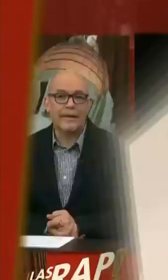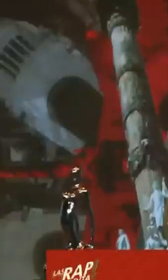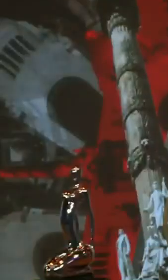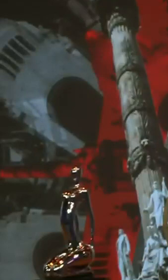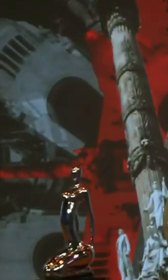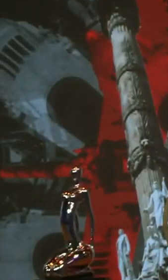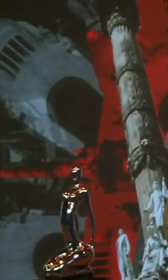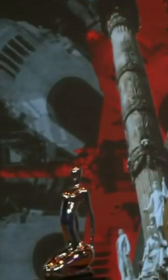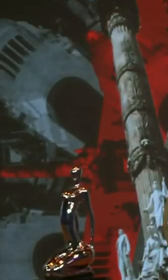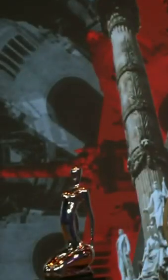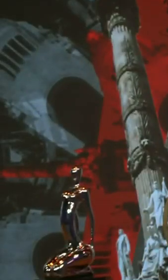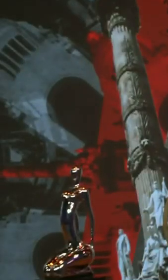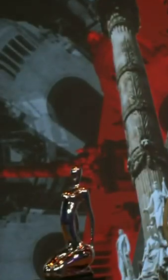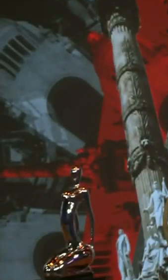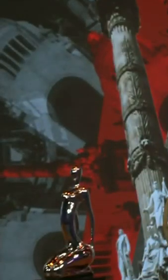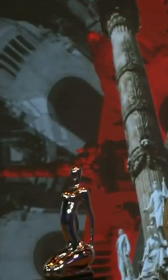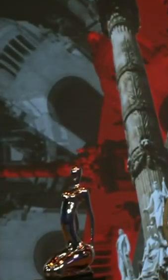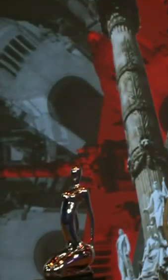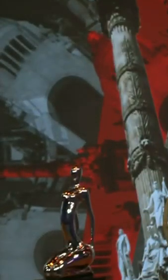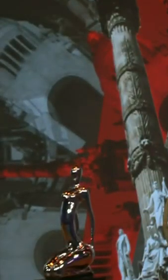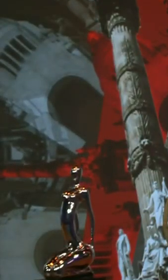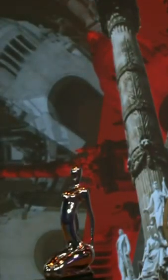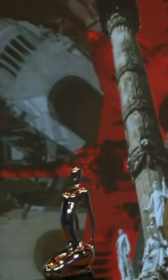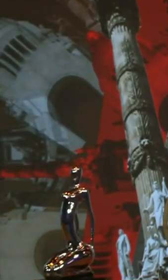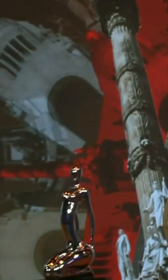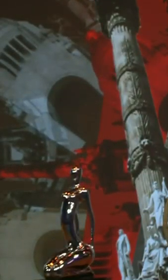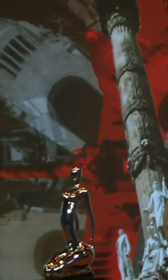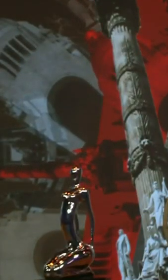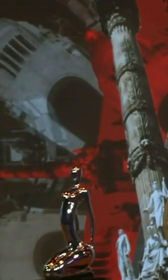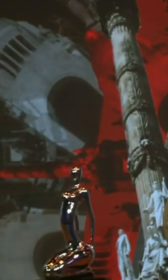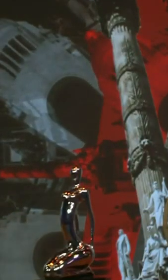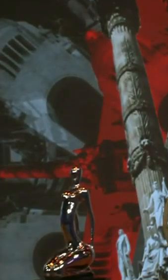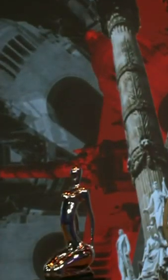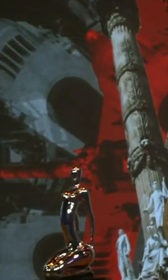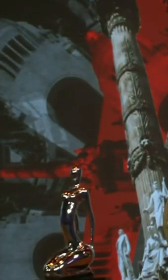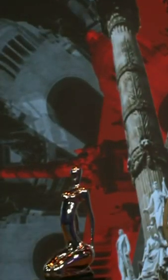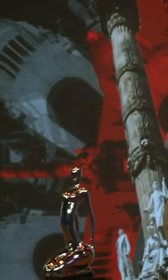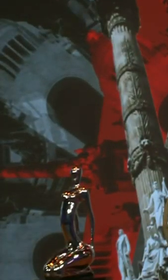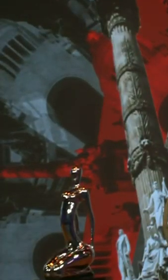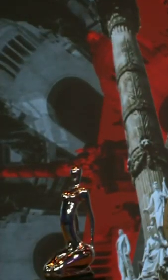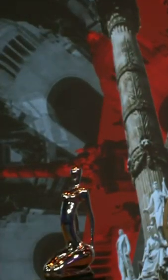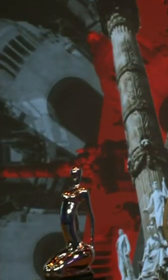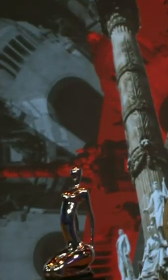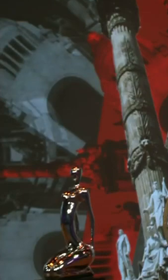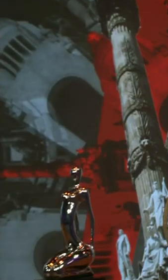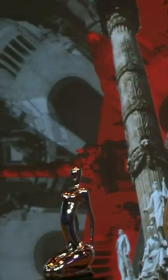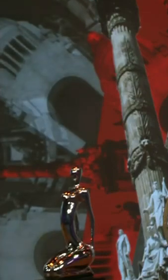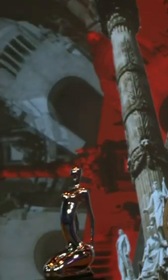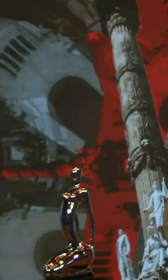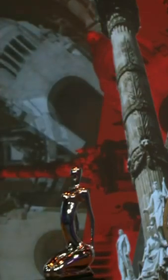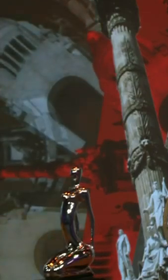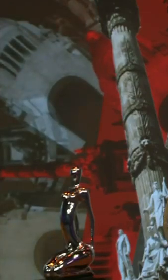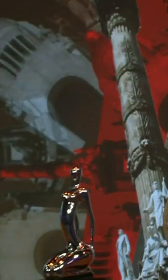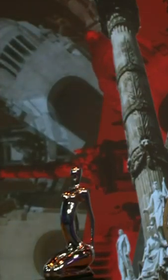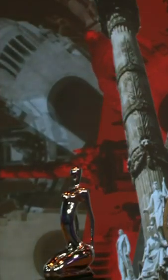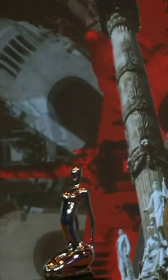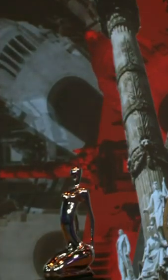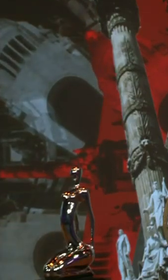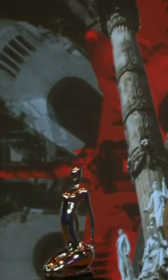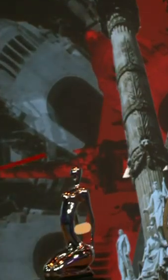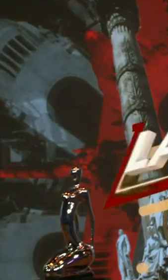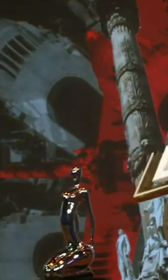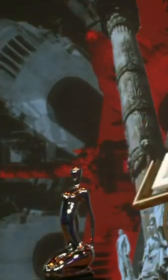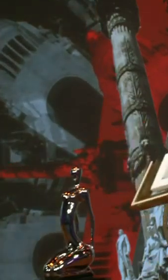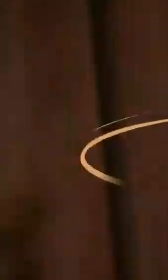muy simpática y bonita también. Viene otro cliente, mi querida Vicky, de este programa que queremos de verdad. Ojalá y un día venga